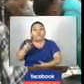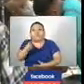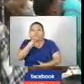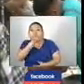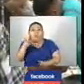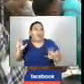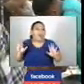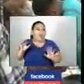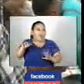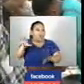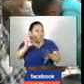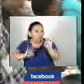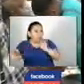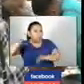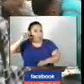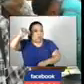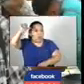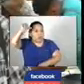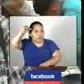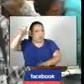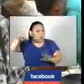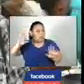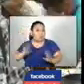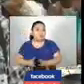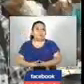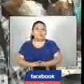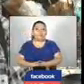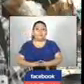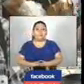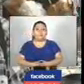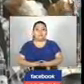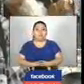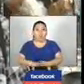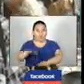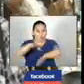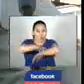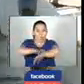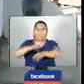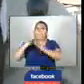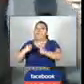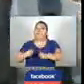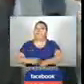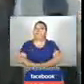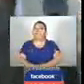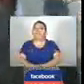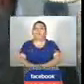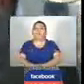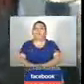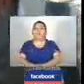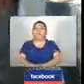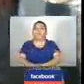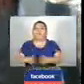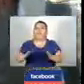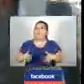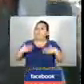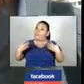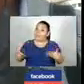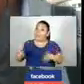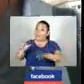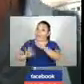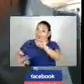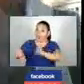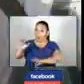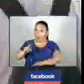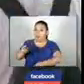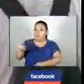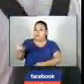que padecen también de rumia. Los huesos se les endura. Ahí la razón del por qué para muchos